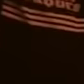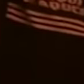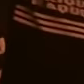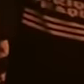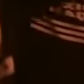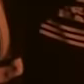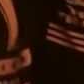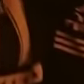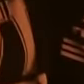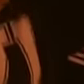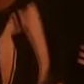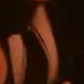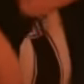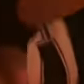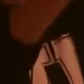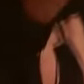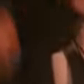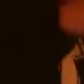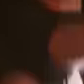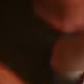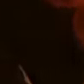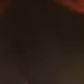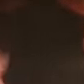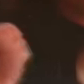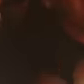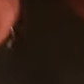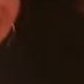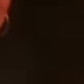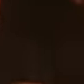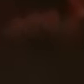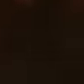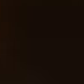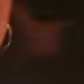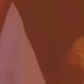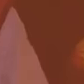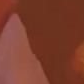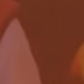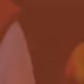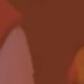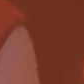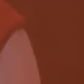más. Diablos locos en carnaval para ti, para hacerte